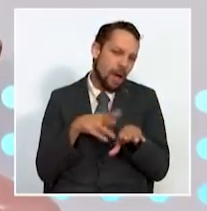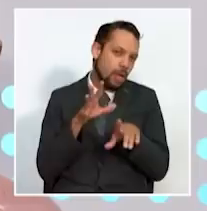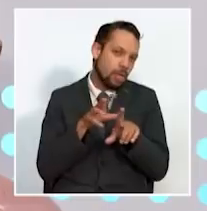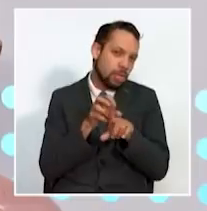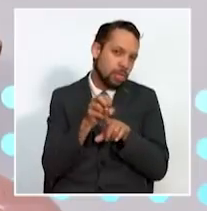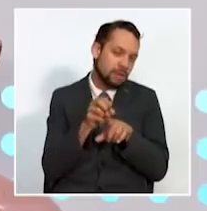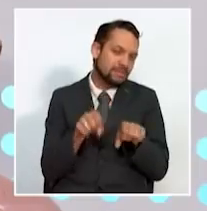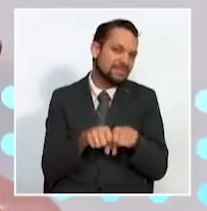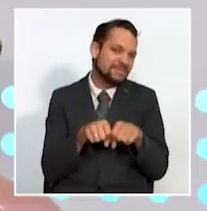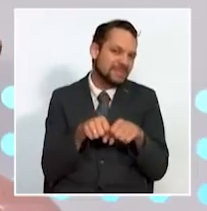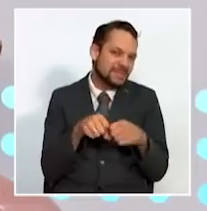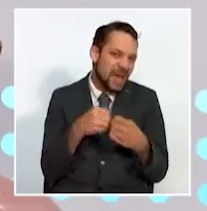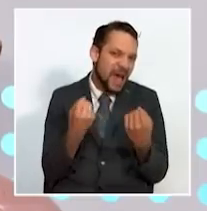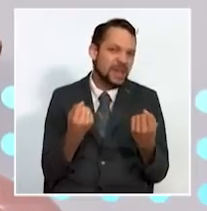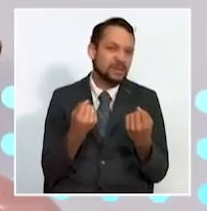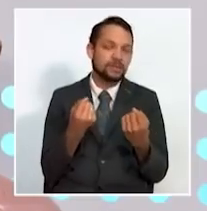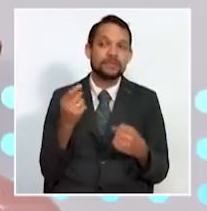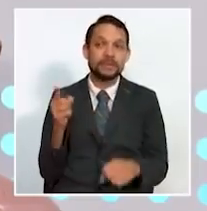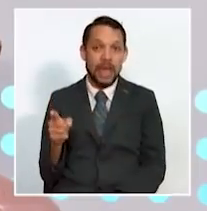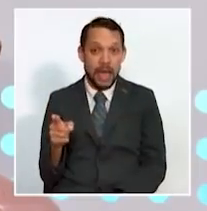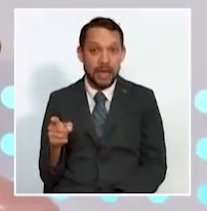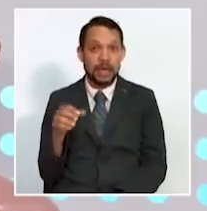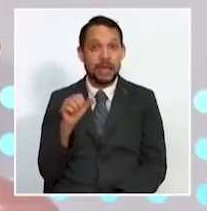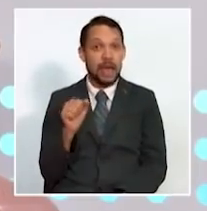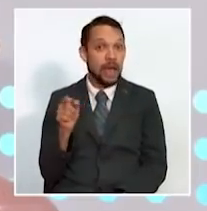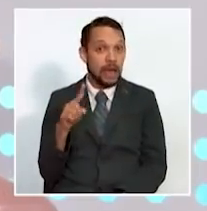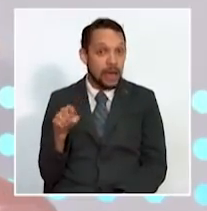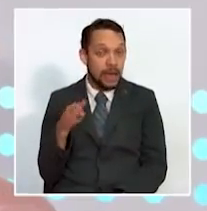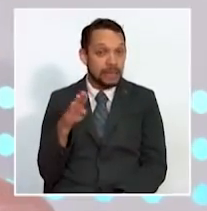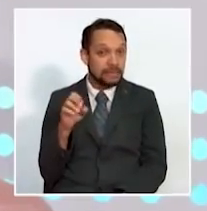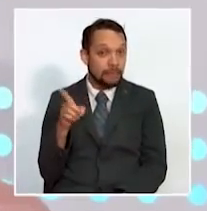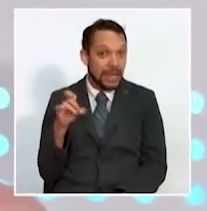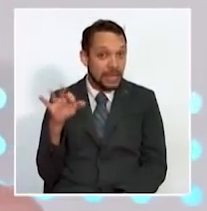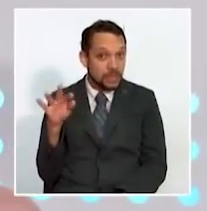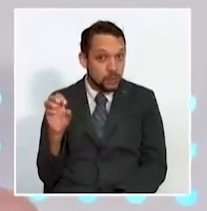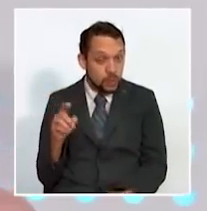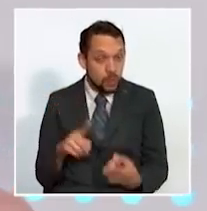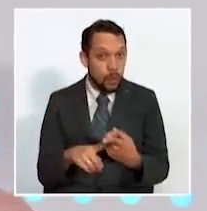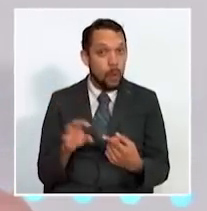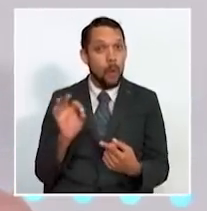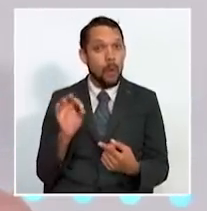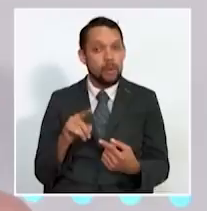son inhaladas, como lo es el asbesto, como lo es los olores fuertes,